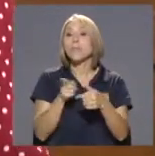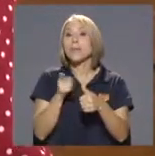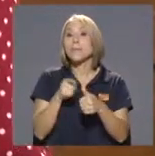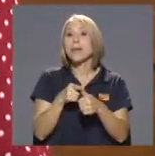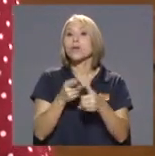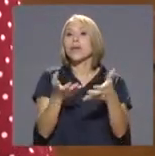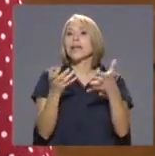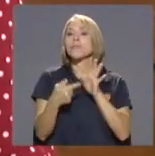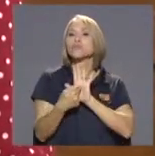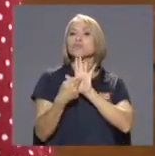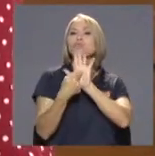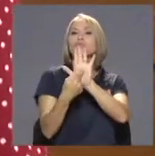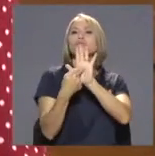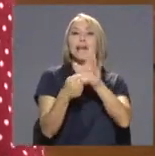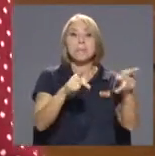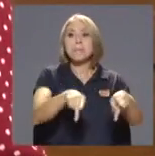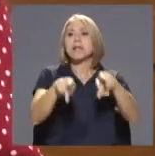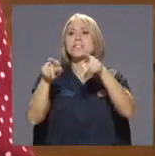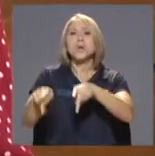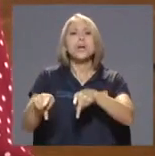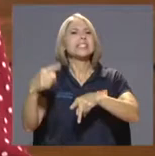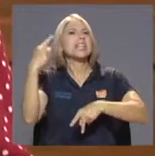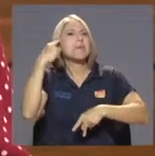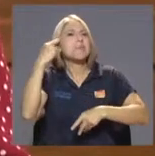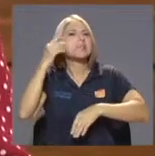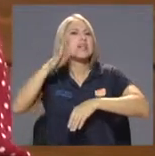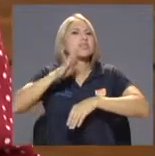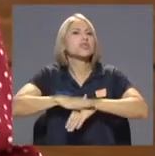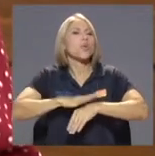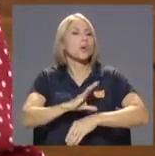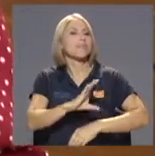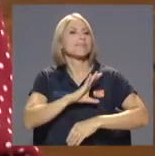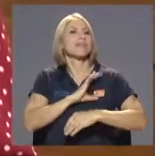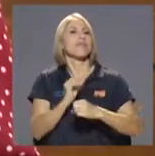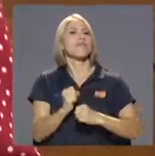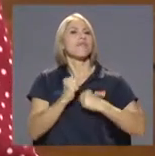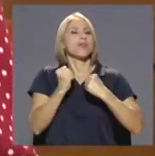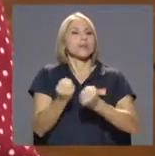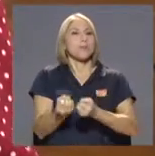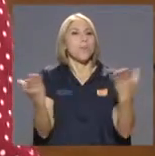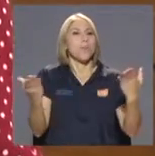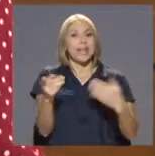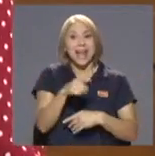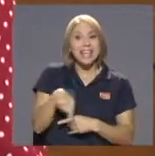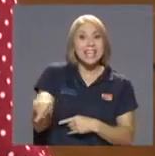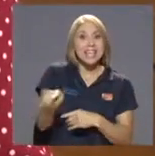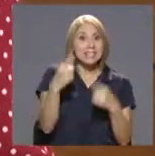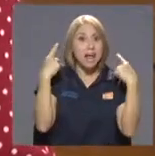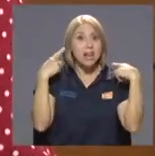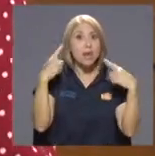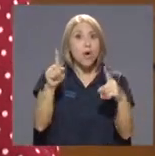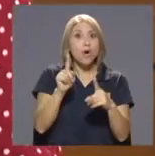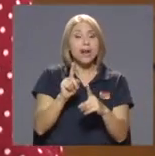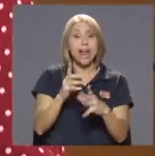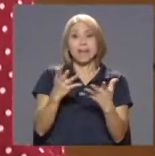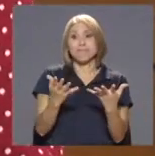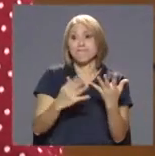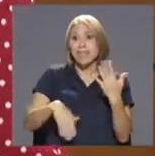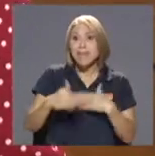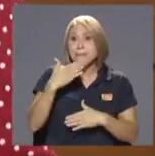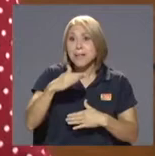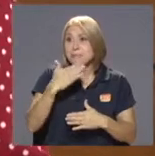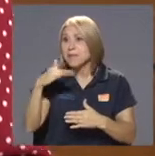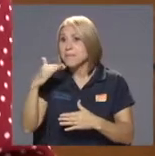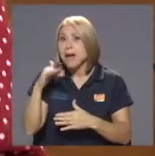postura de las personas respecto a la fuerza pública y cómo ésta logra paliar el crimen y contrarrestar la inseguridad en nuestro